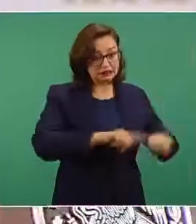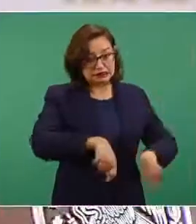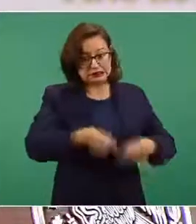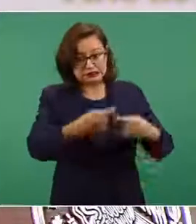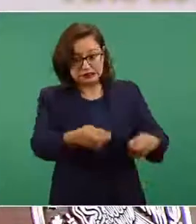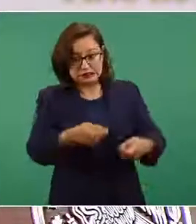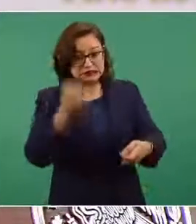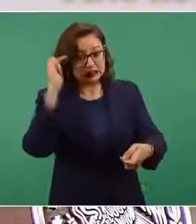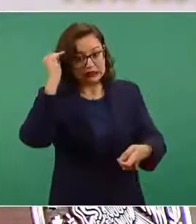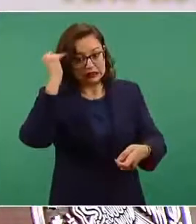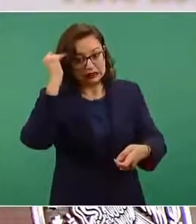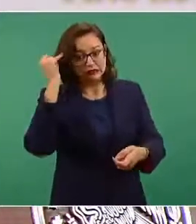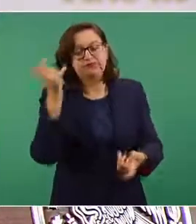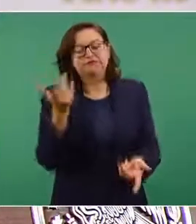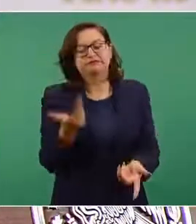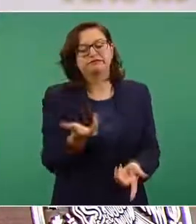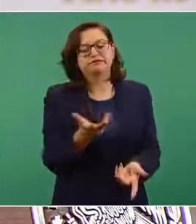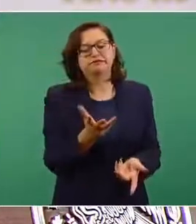yaquis. Ya